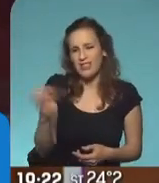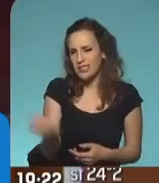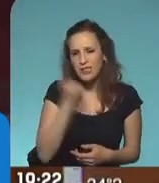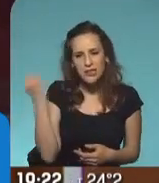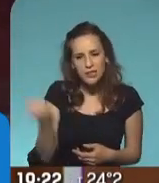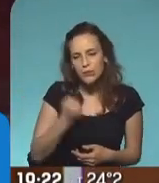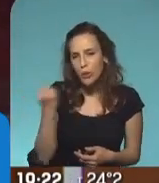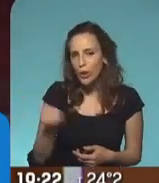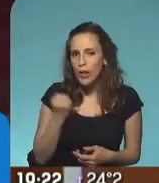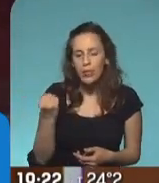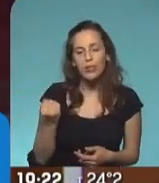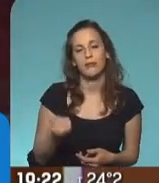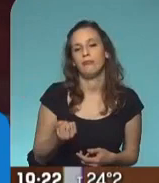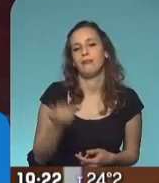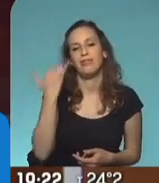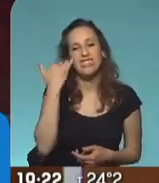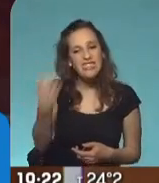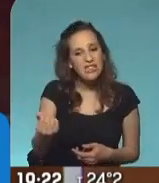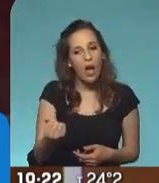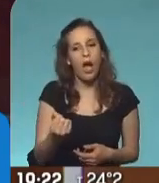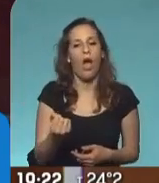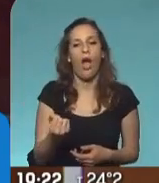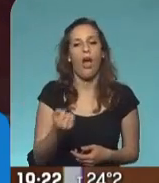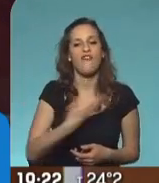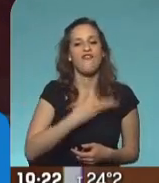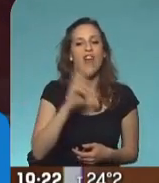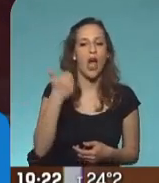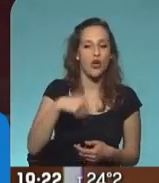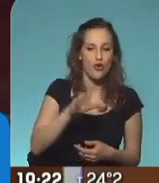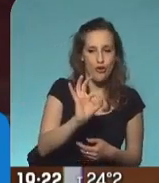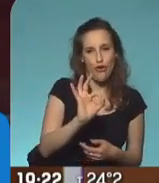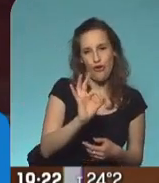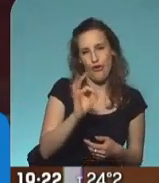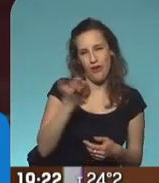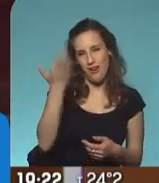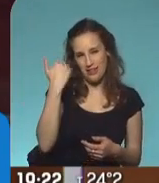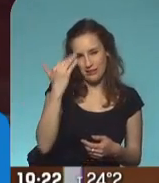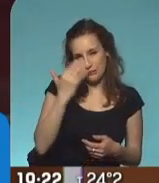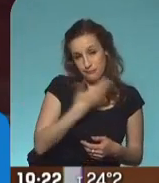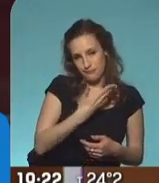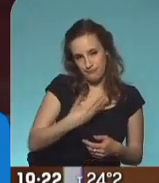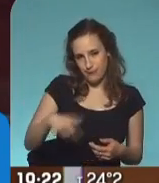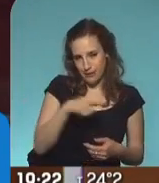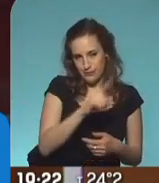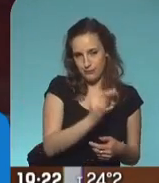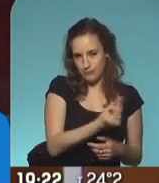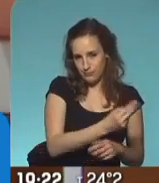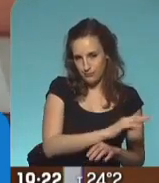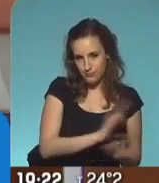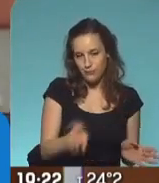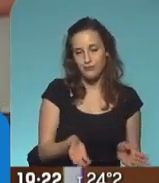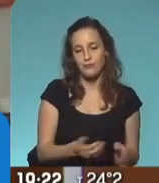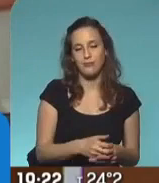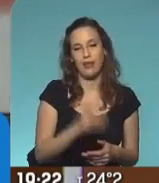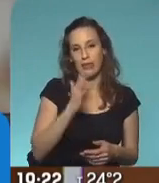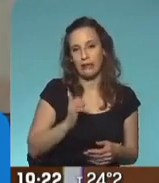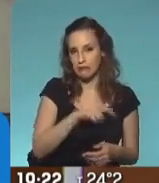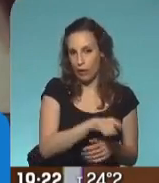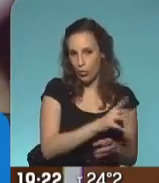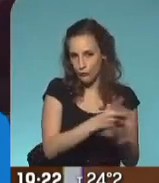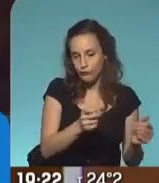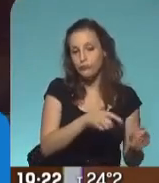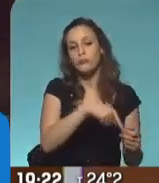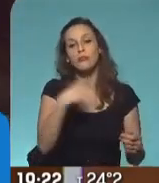en 44 años, desde la muerte de Franco hasta ahora, España tuvo una sucesión de dos partidos que